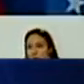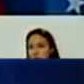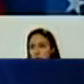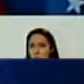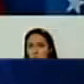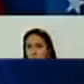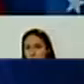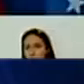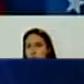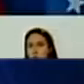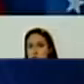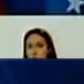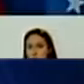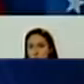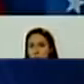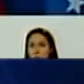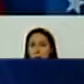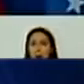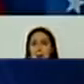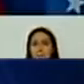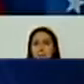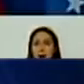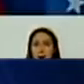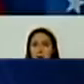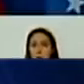2,58 toneladas de marihuana y